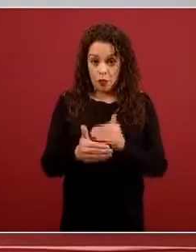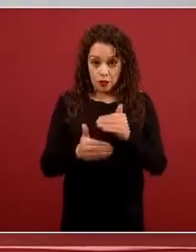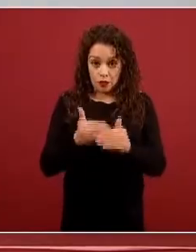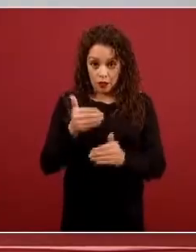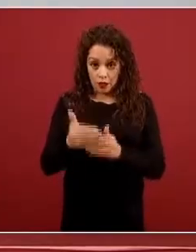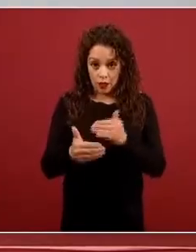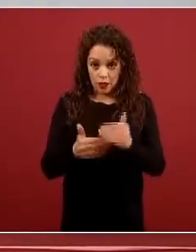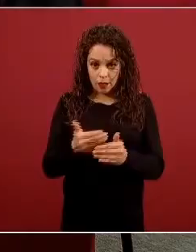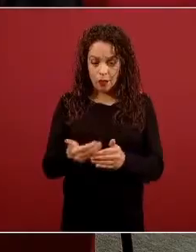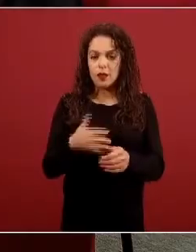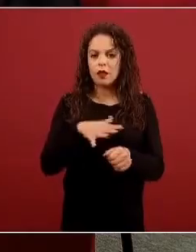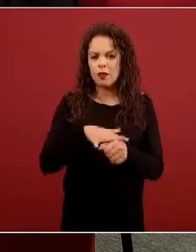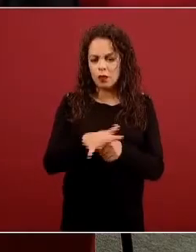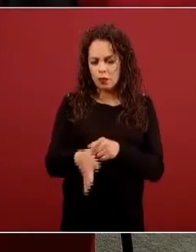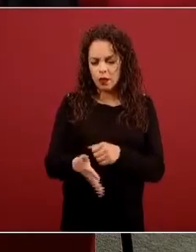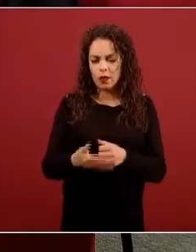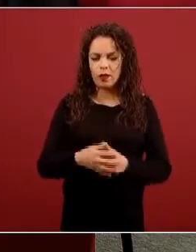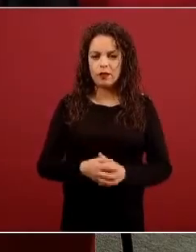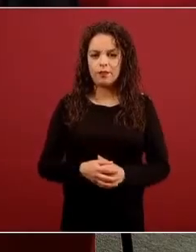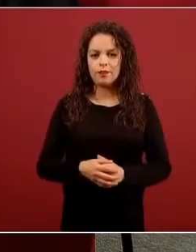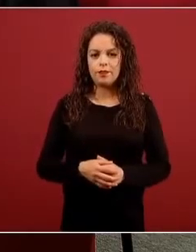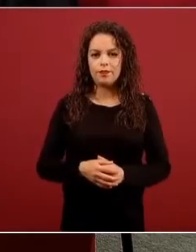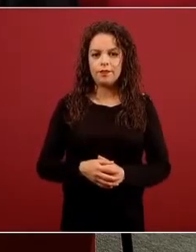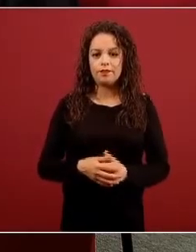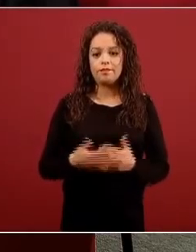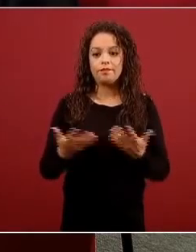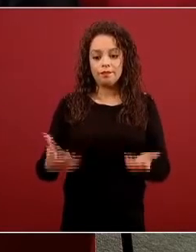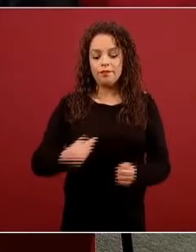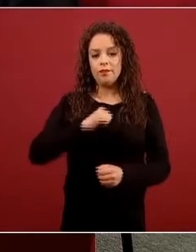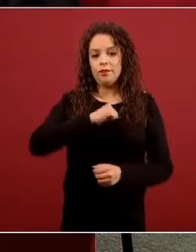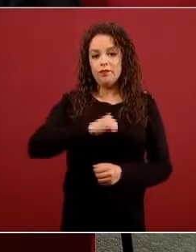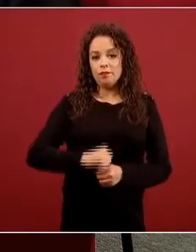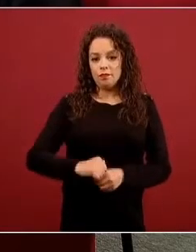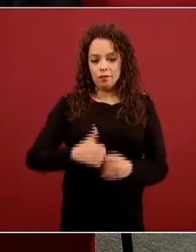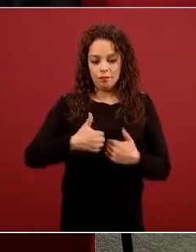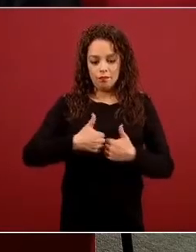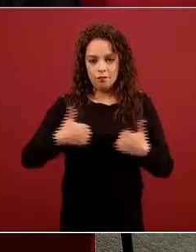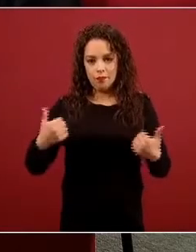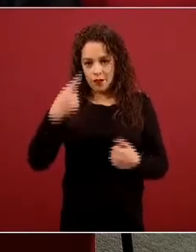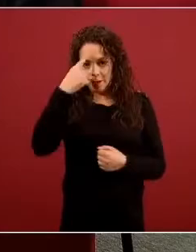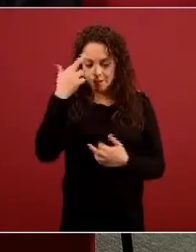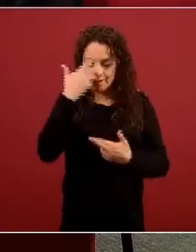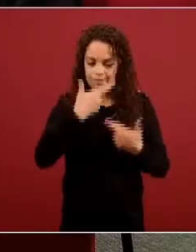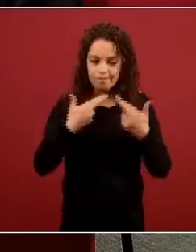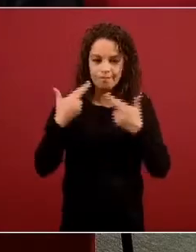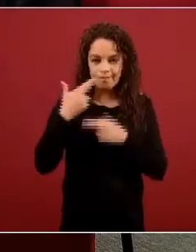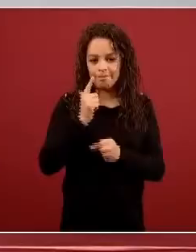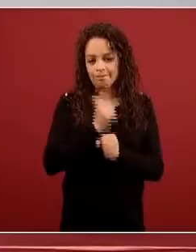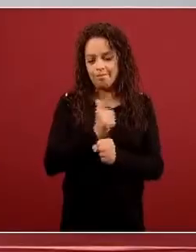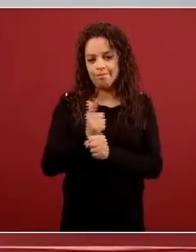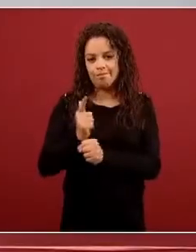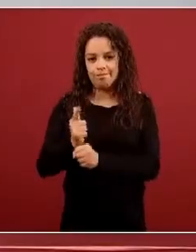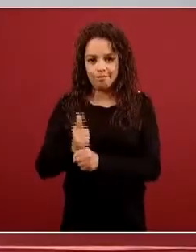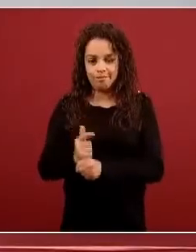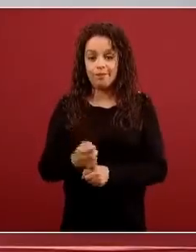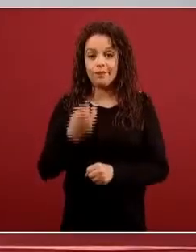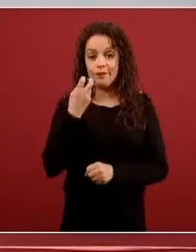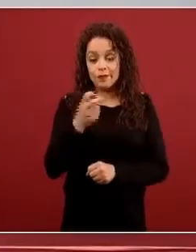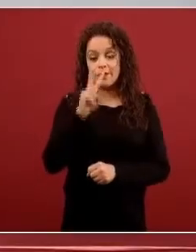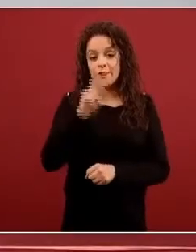estos lineamientos sería las necropsias, las autopsias, y es por eso que se establecen medidas de bioseguridad